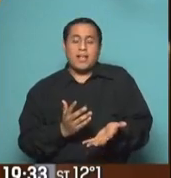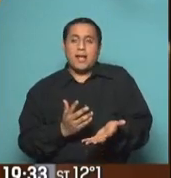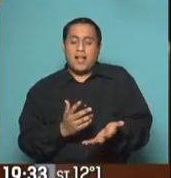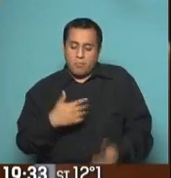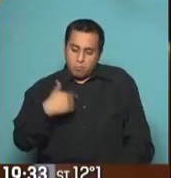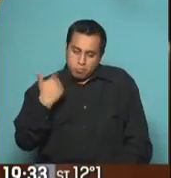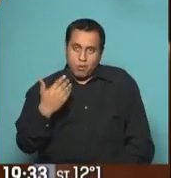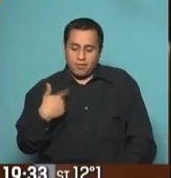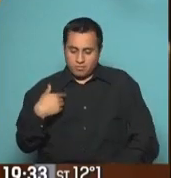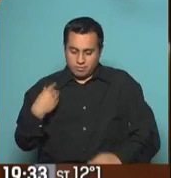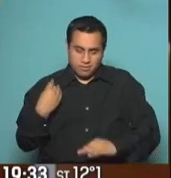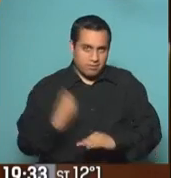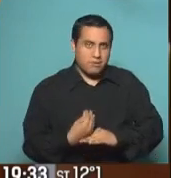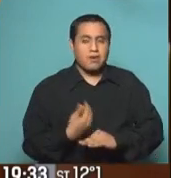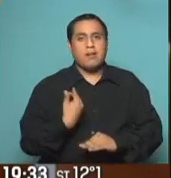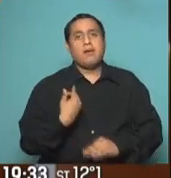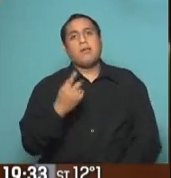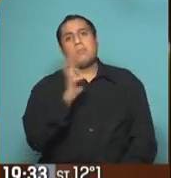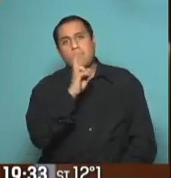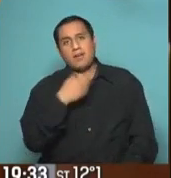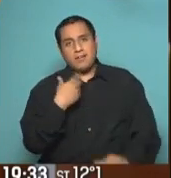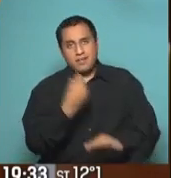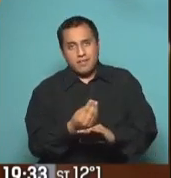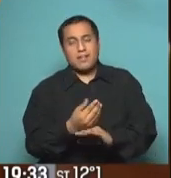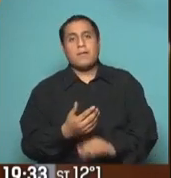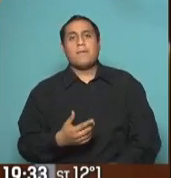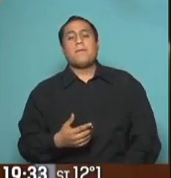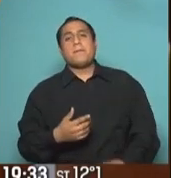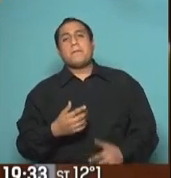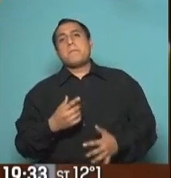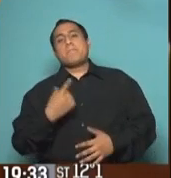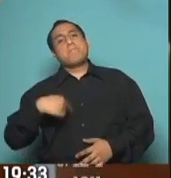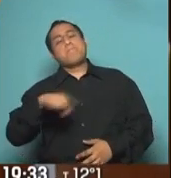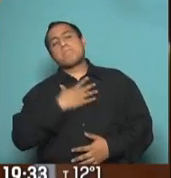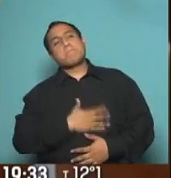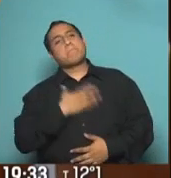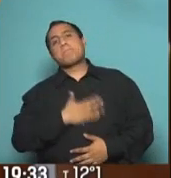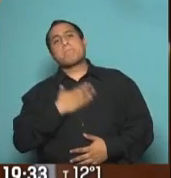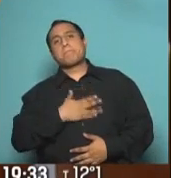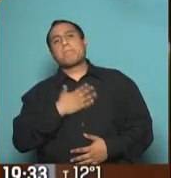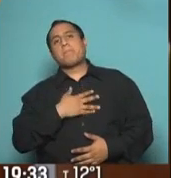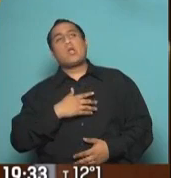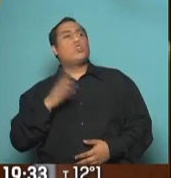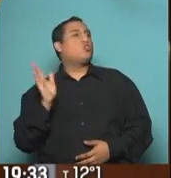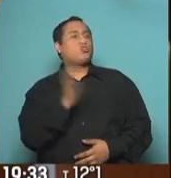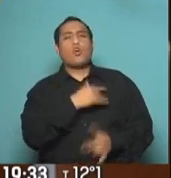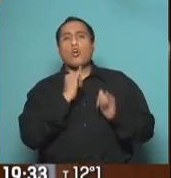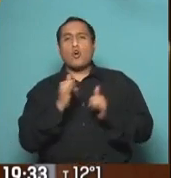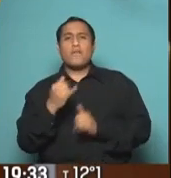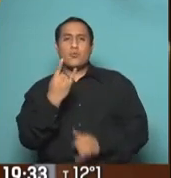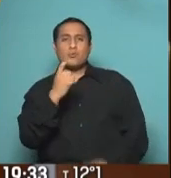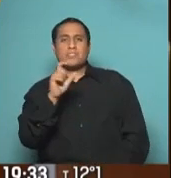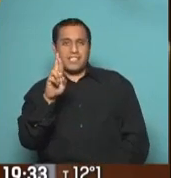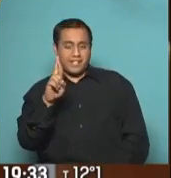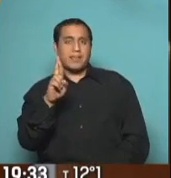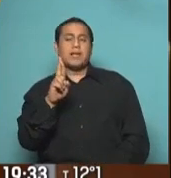asumir este cargo que a nosotros nos va a enorgullecer a toda la juventud radical porque dimos